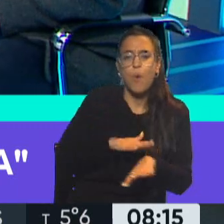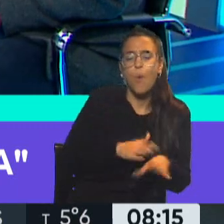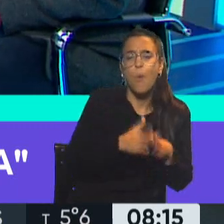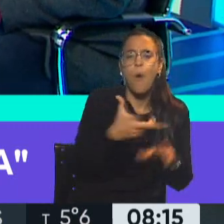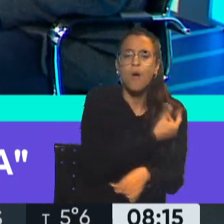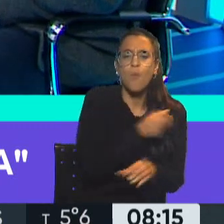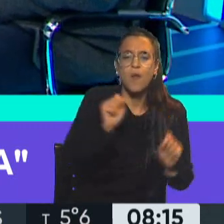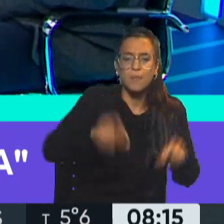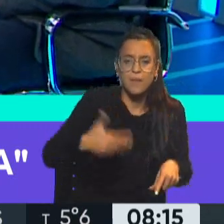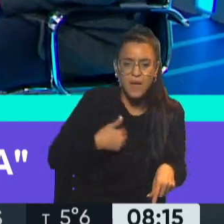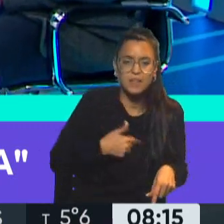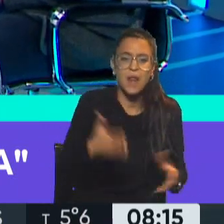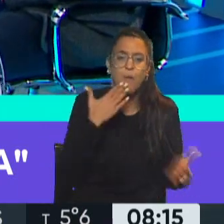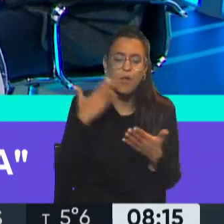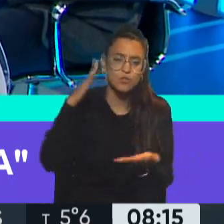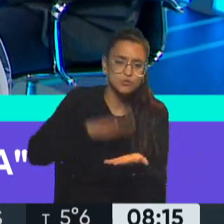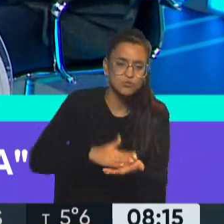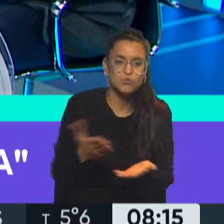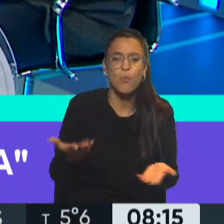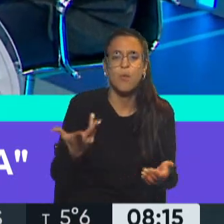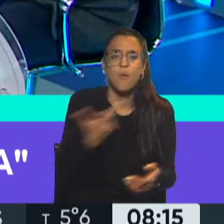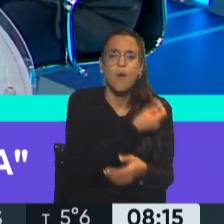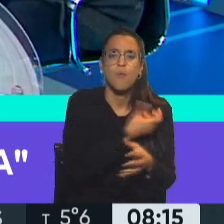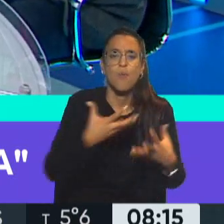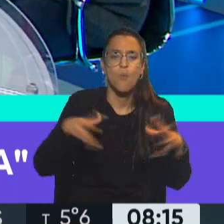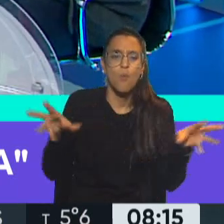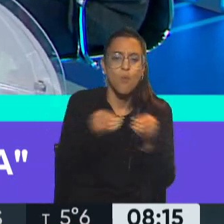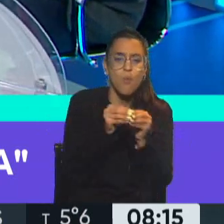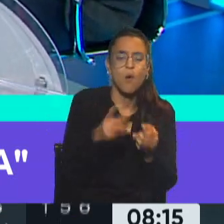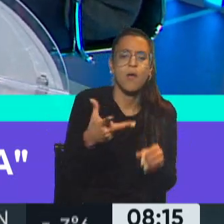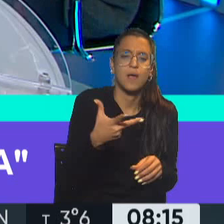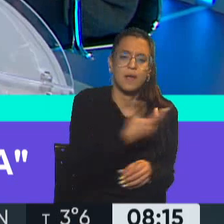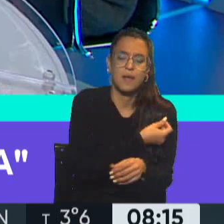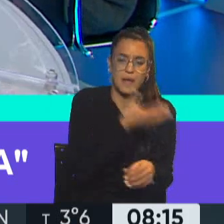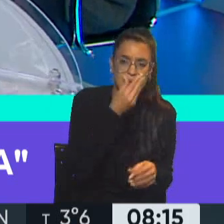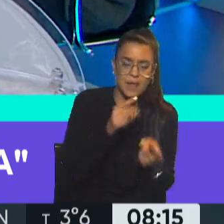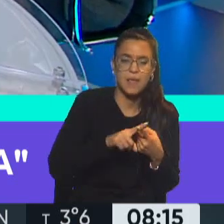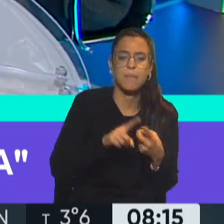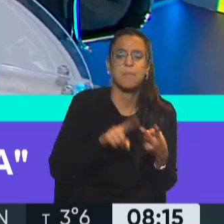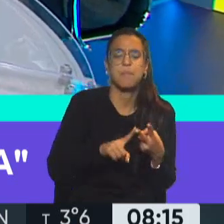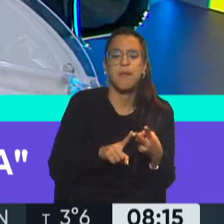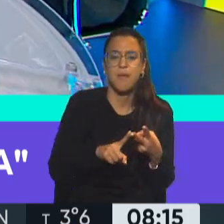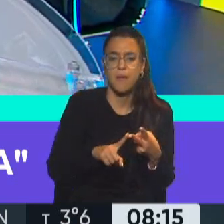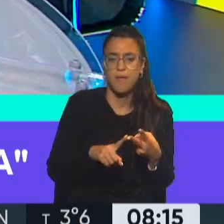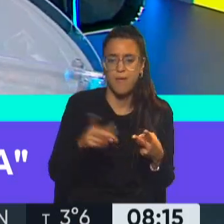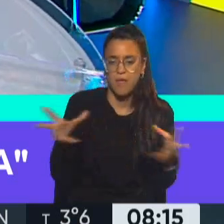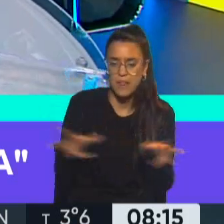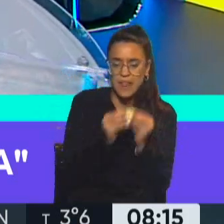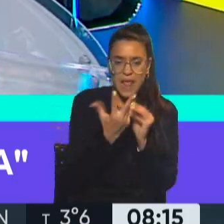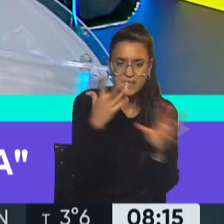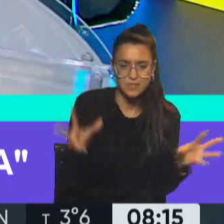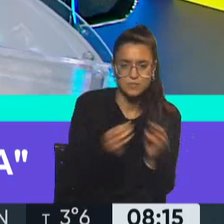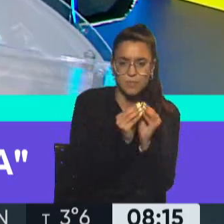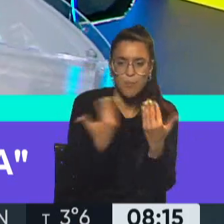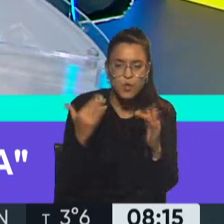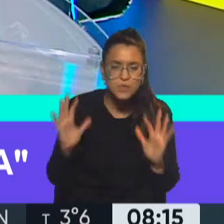porque quizás ya están hablando de una vacuna integrada entre la vacuna de la gripe y el COVID. ¿También se está trabajando sobre eso como una posibilidad